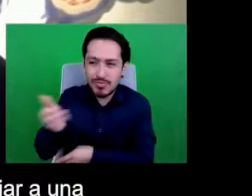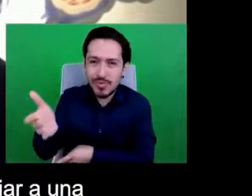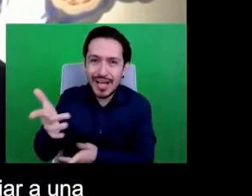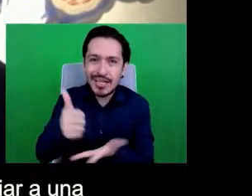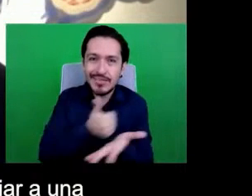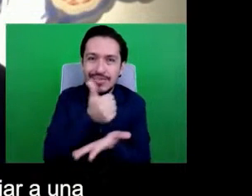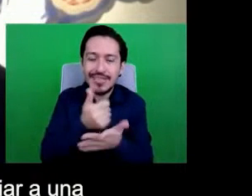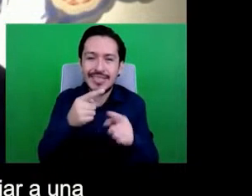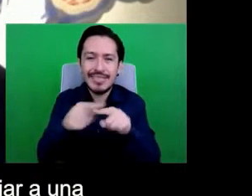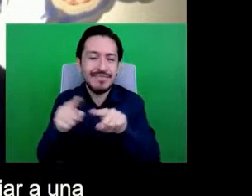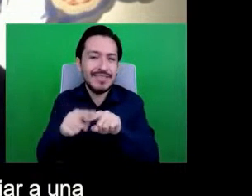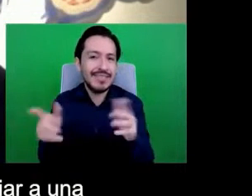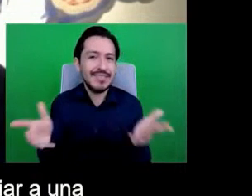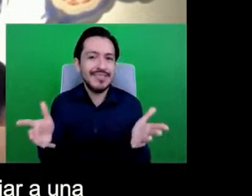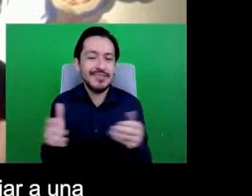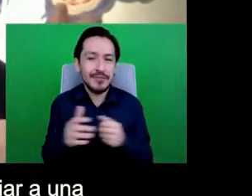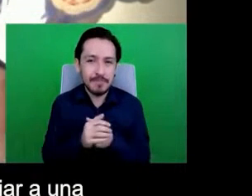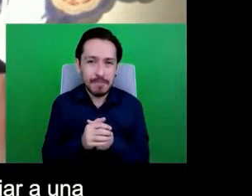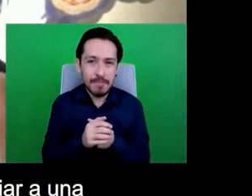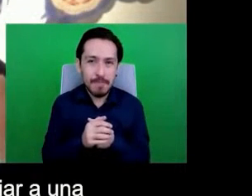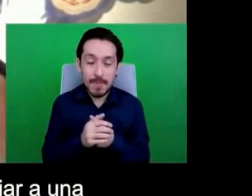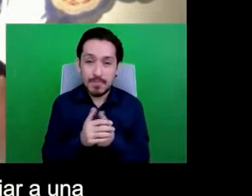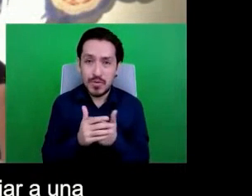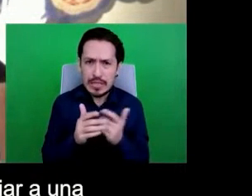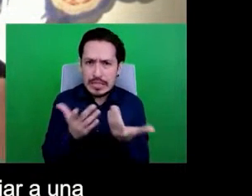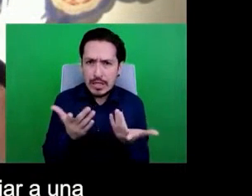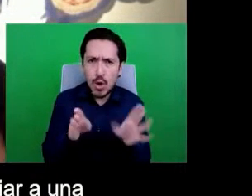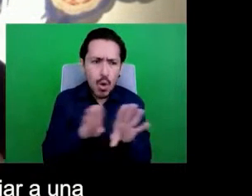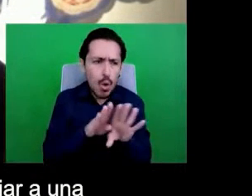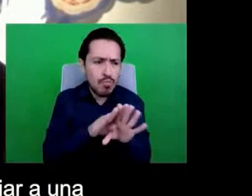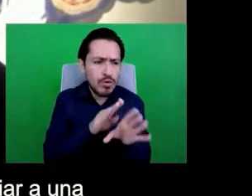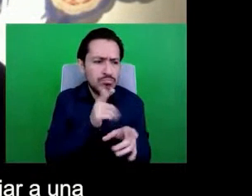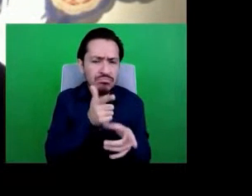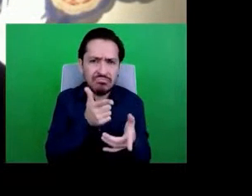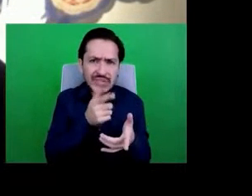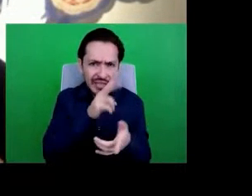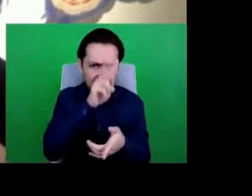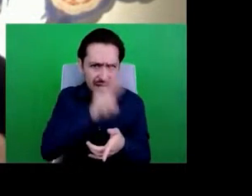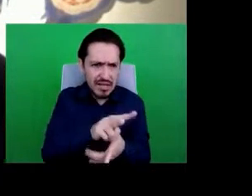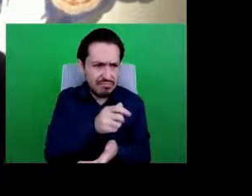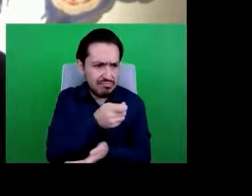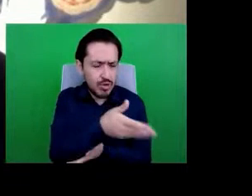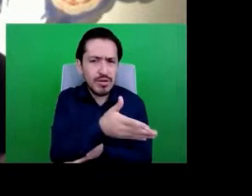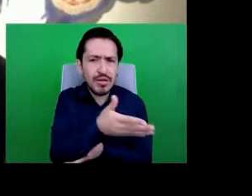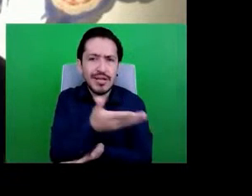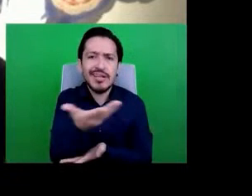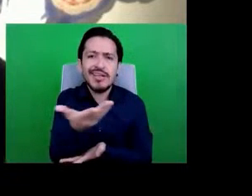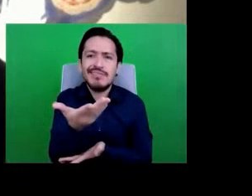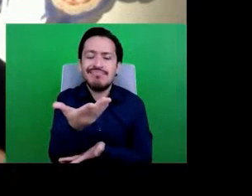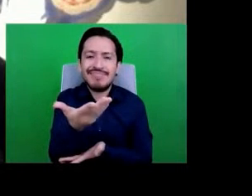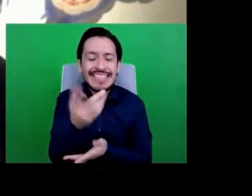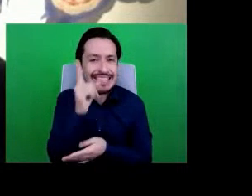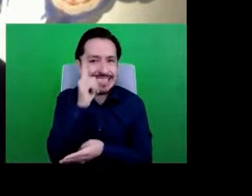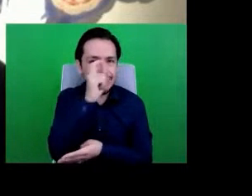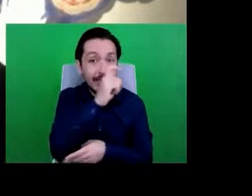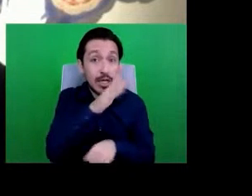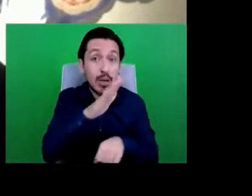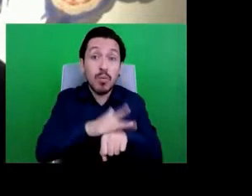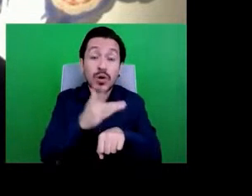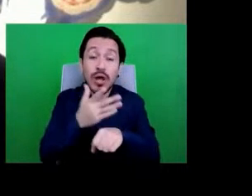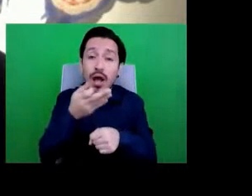puede diferenciar a una de las ciudades y de los países en un momento de globalización, en donde tenemos